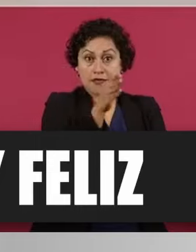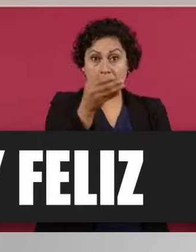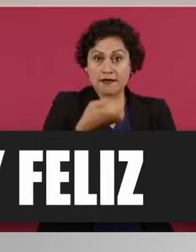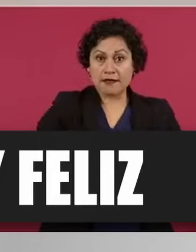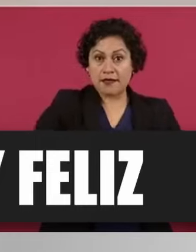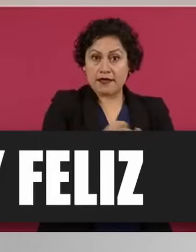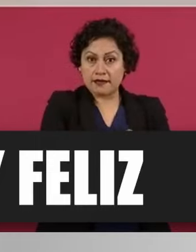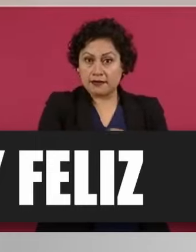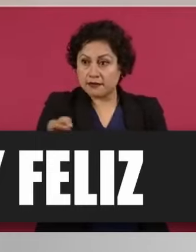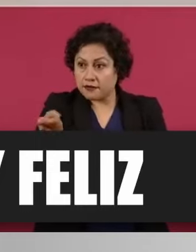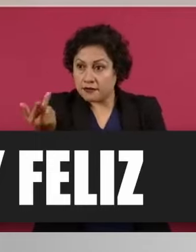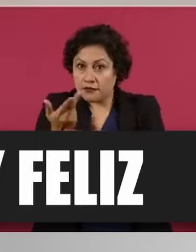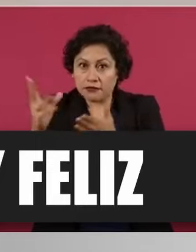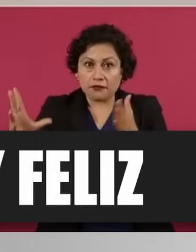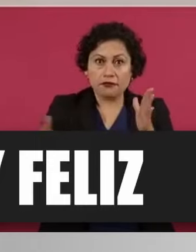para